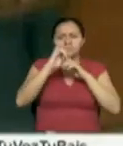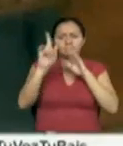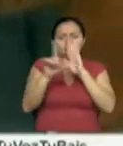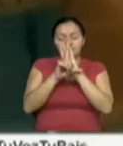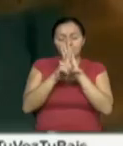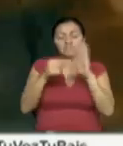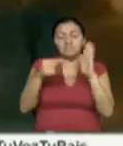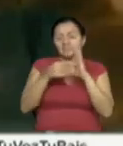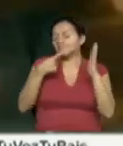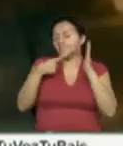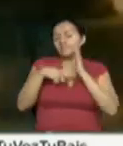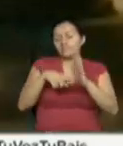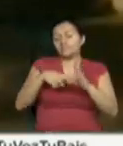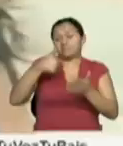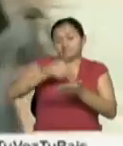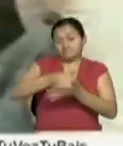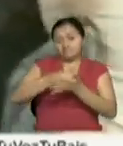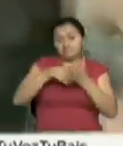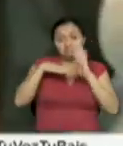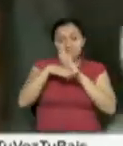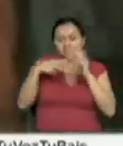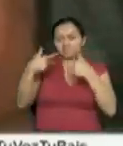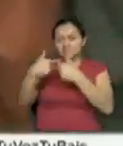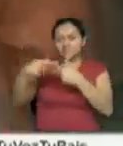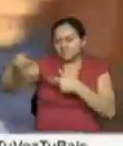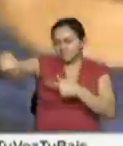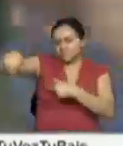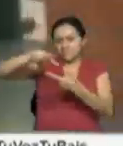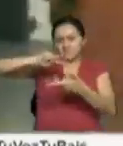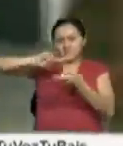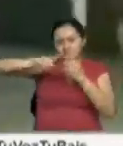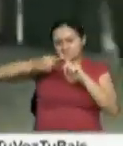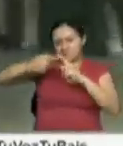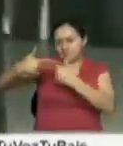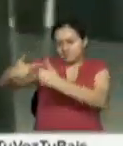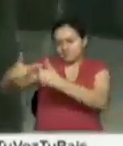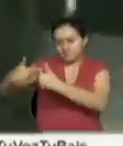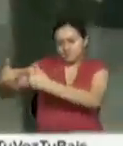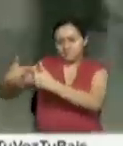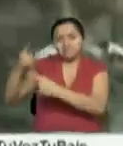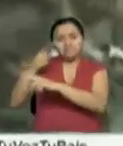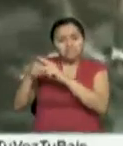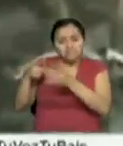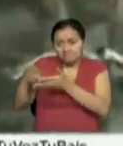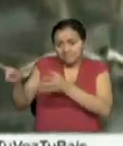irregularidades. Por ejemplo, los propios banqueros se concedían préstamos, los cuales la mayoría de ellos no fueron